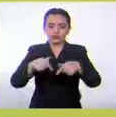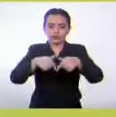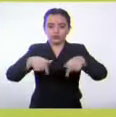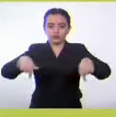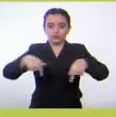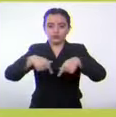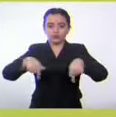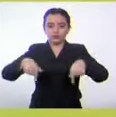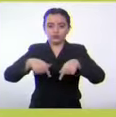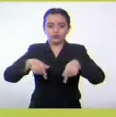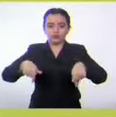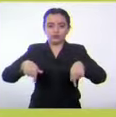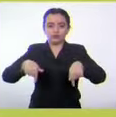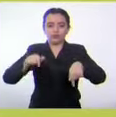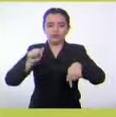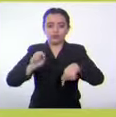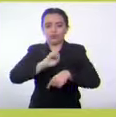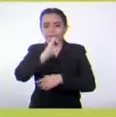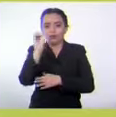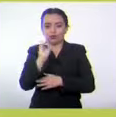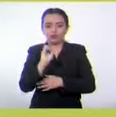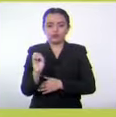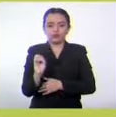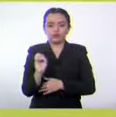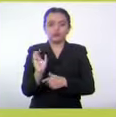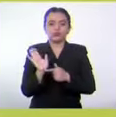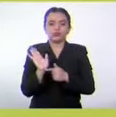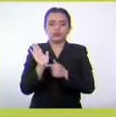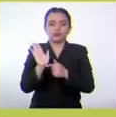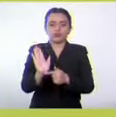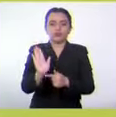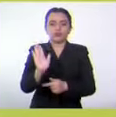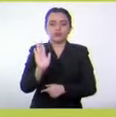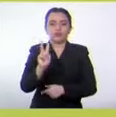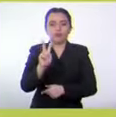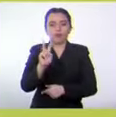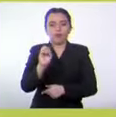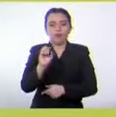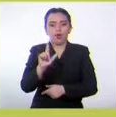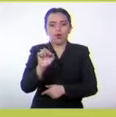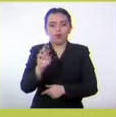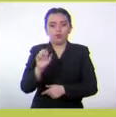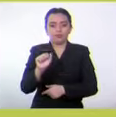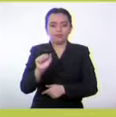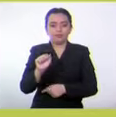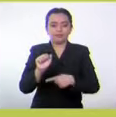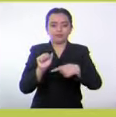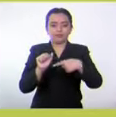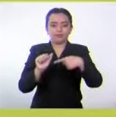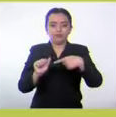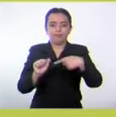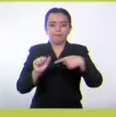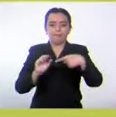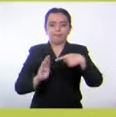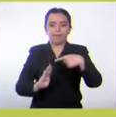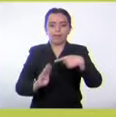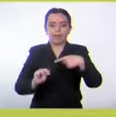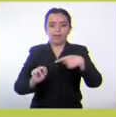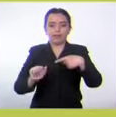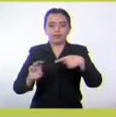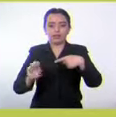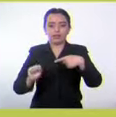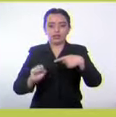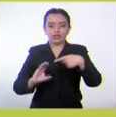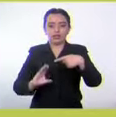el porcentaje en A, volumen, B, masa, C, masa